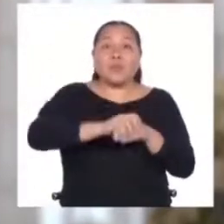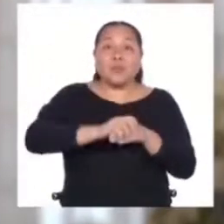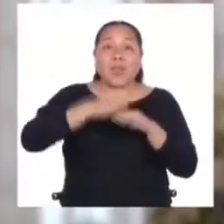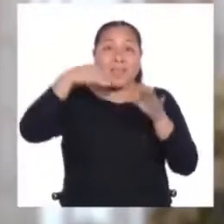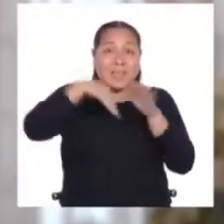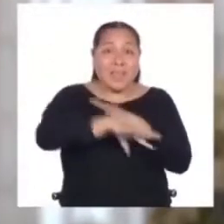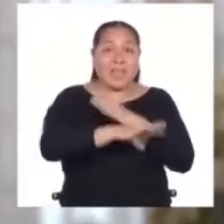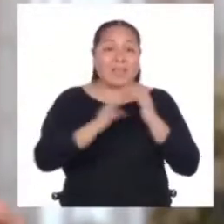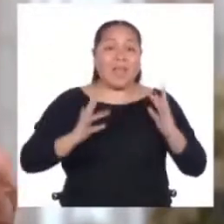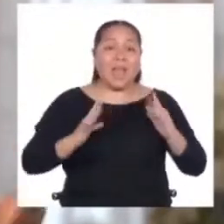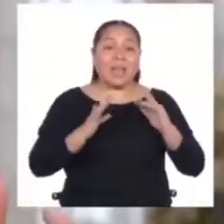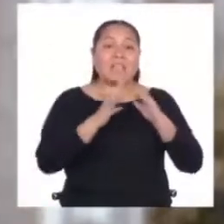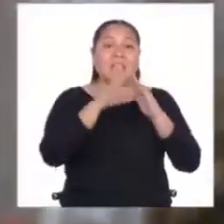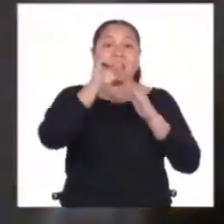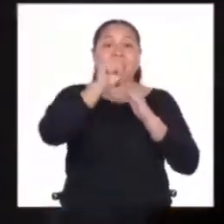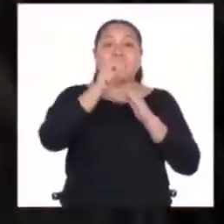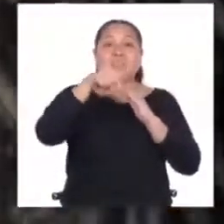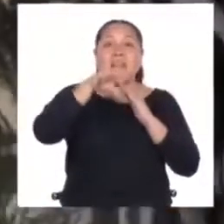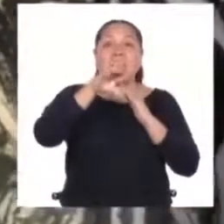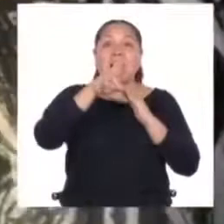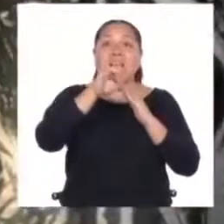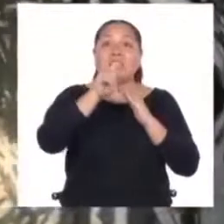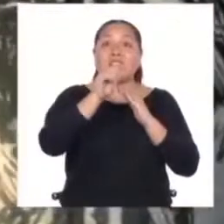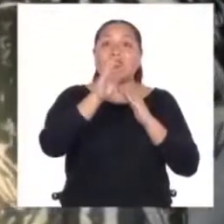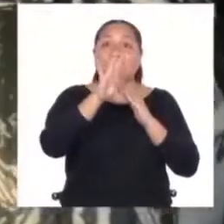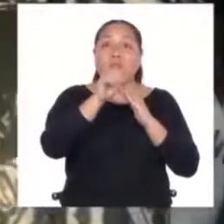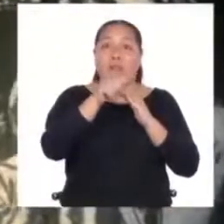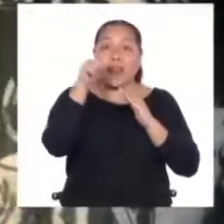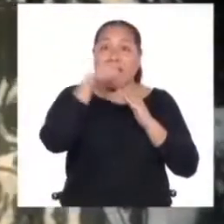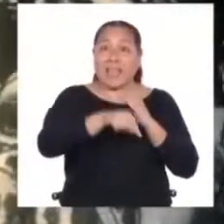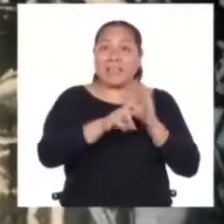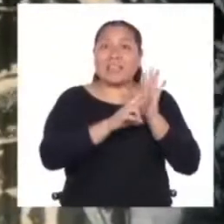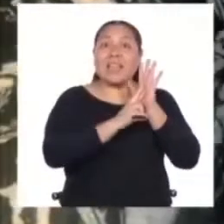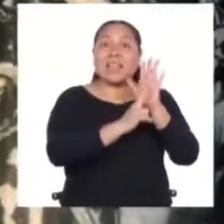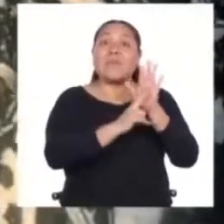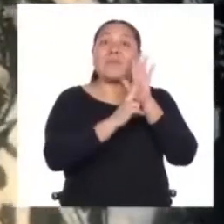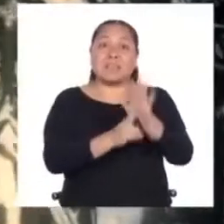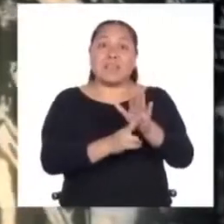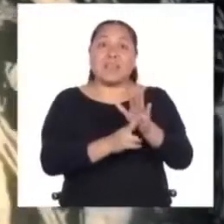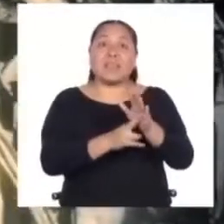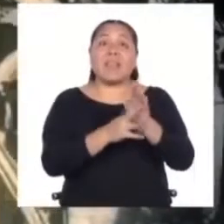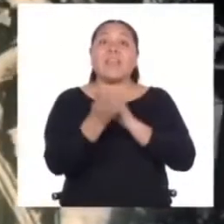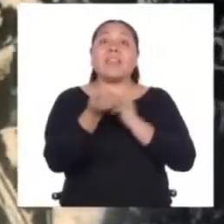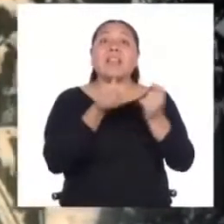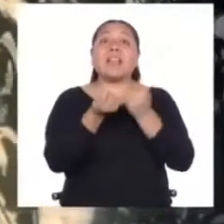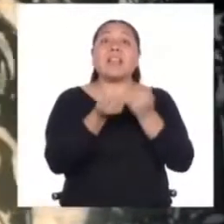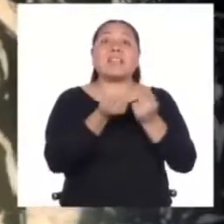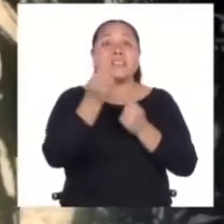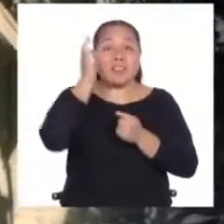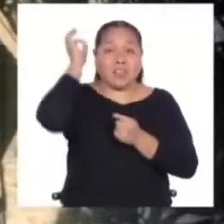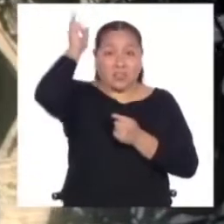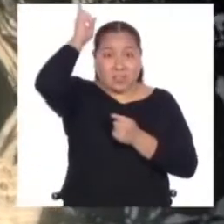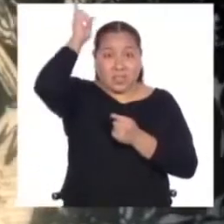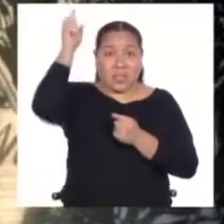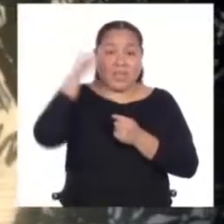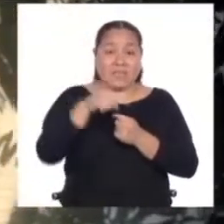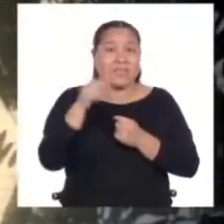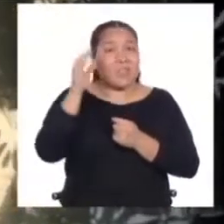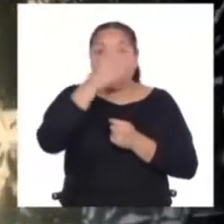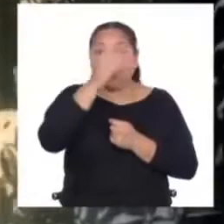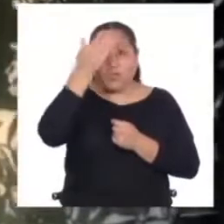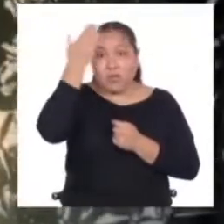donde estaban, si se quiere, replegados los representantes del dominio incaico, porque no hay que olvidar que en el